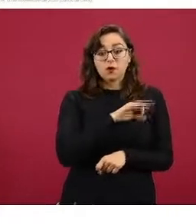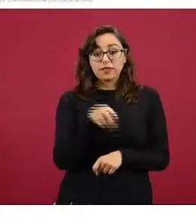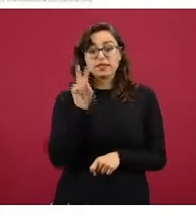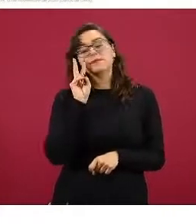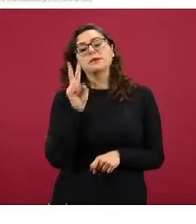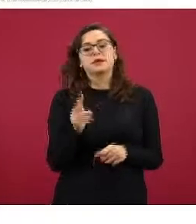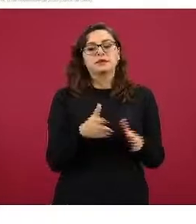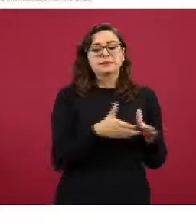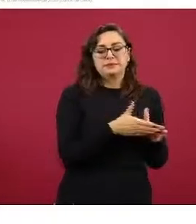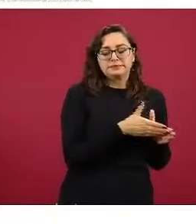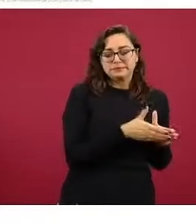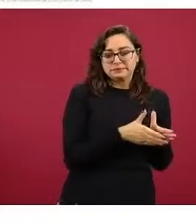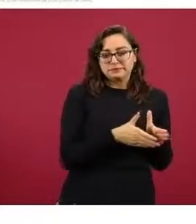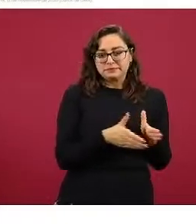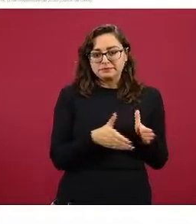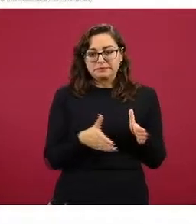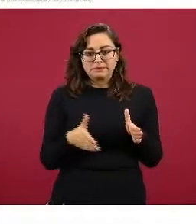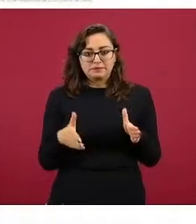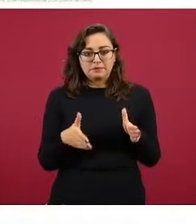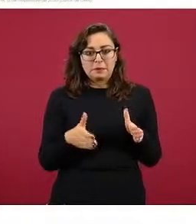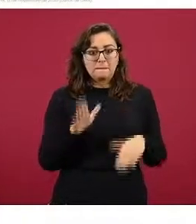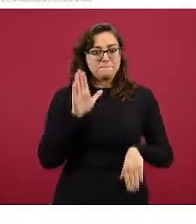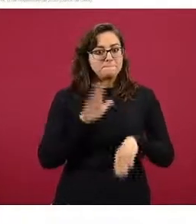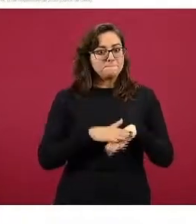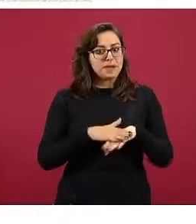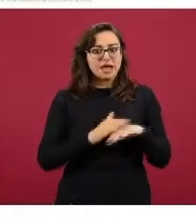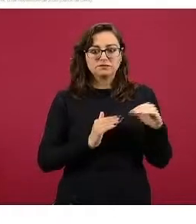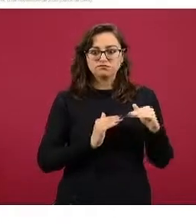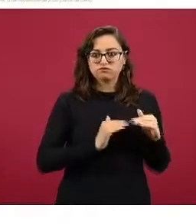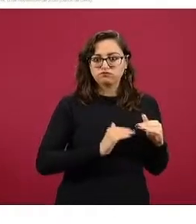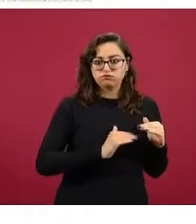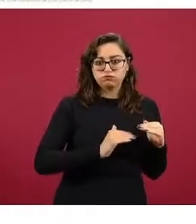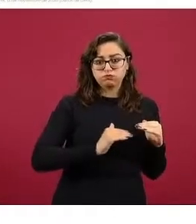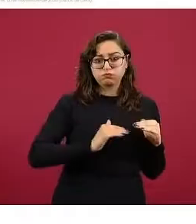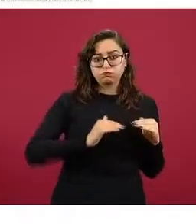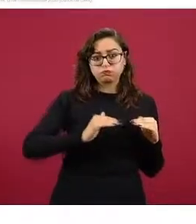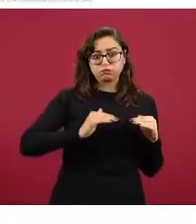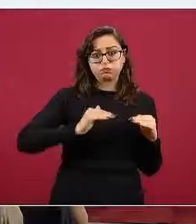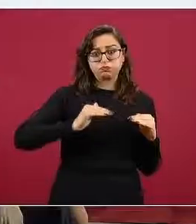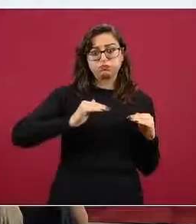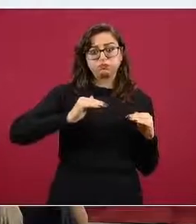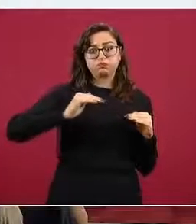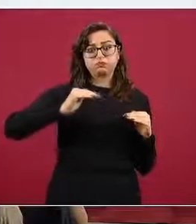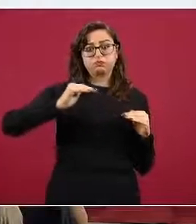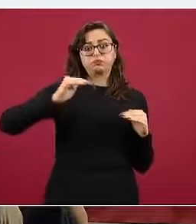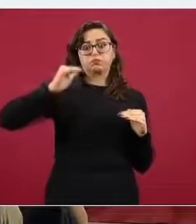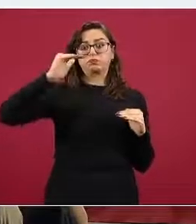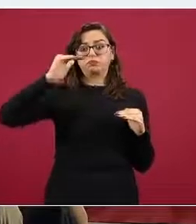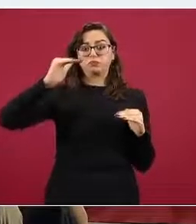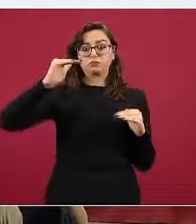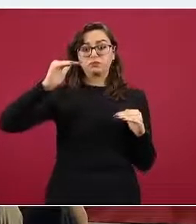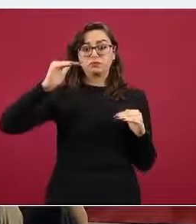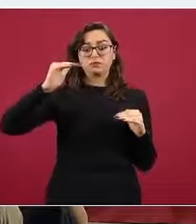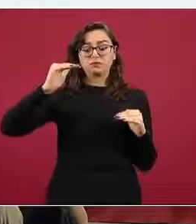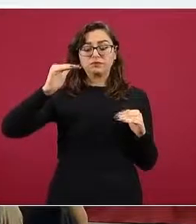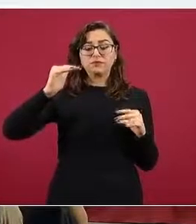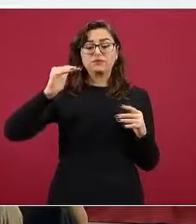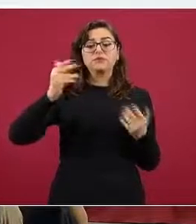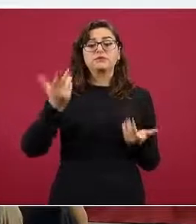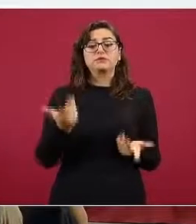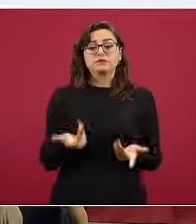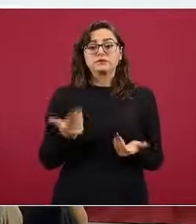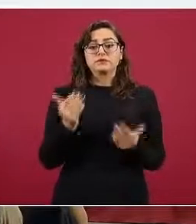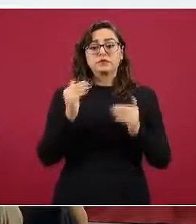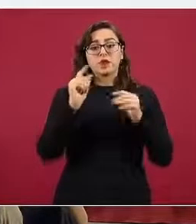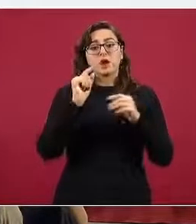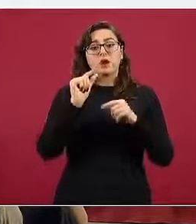verano el momento de exacerbación epidémica, es decir, de mayor actividad. Igual que México, aunque un poquito antes,